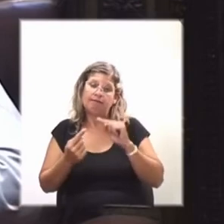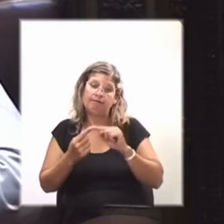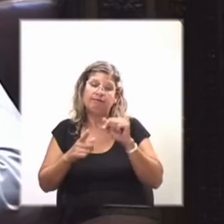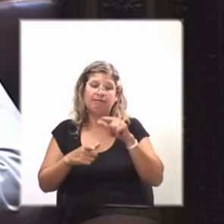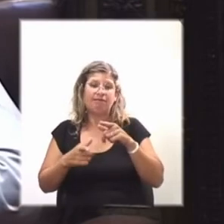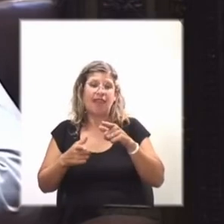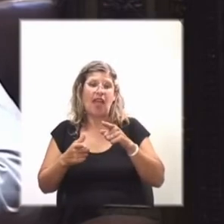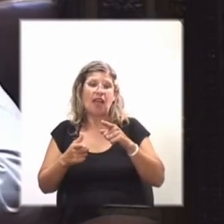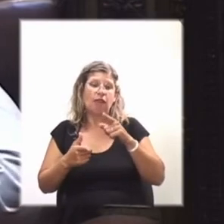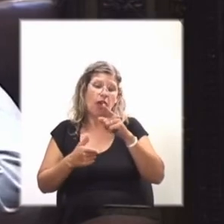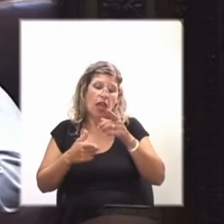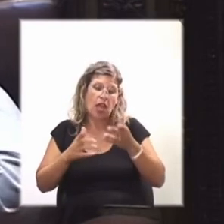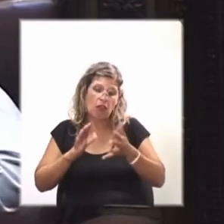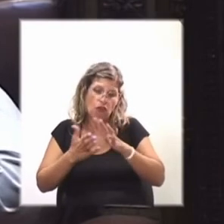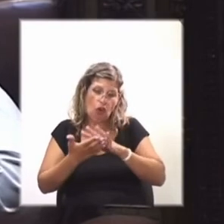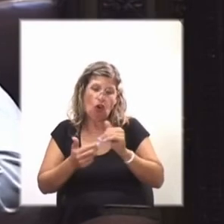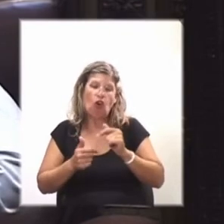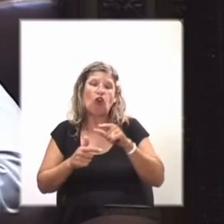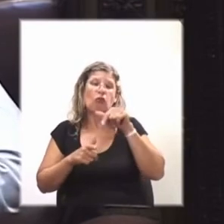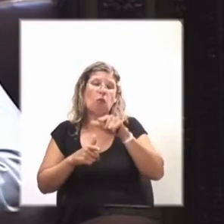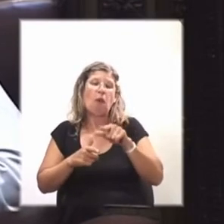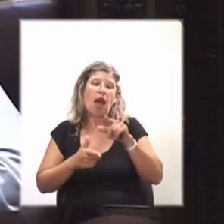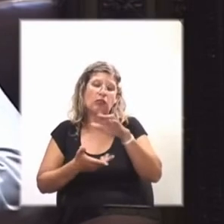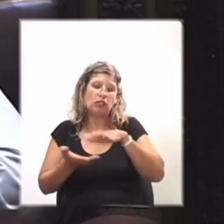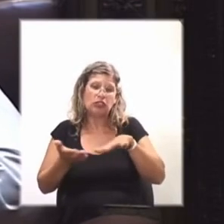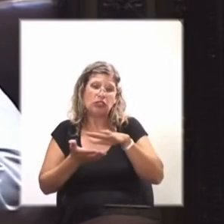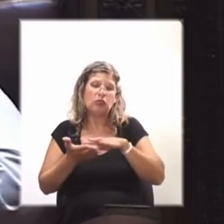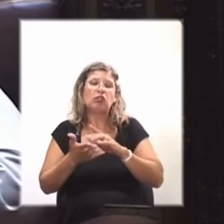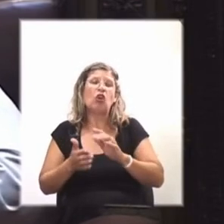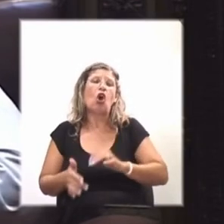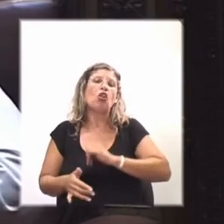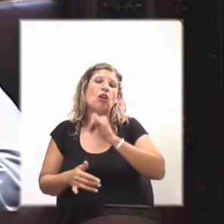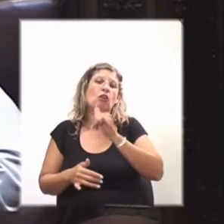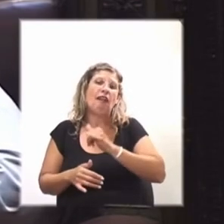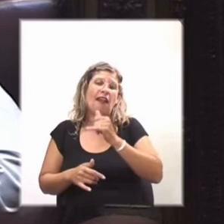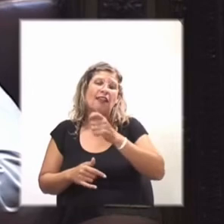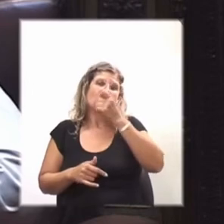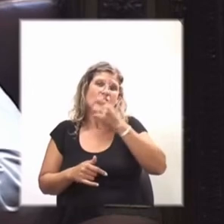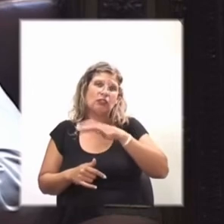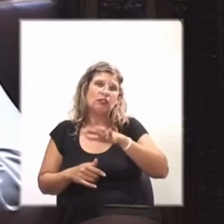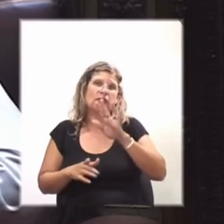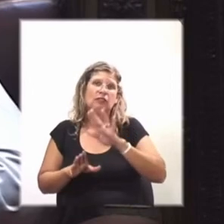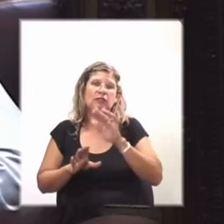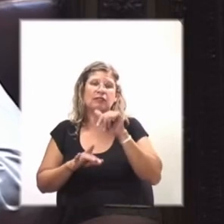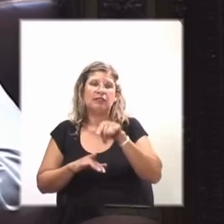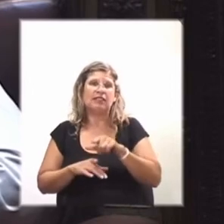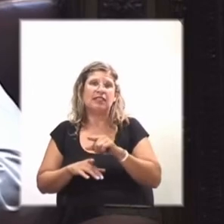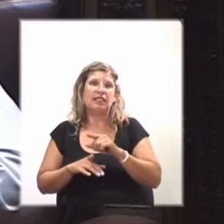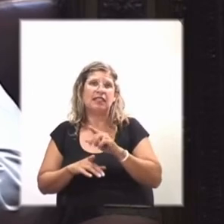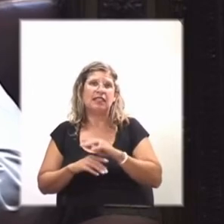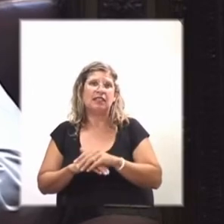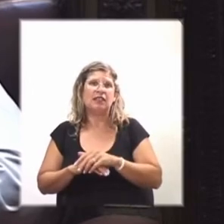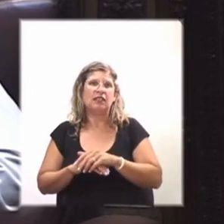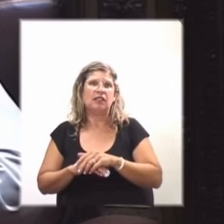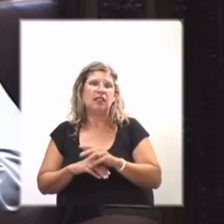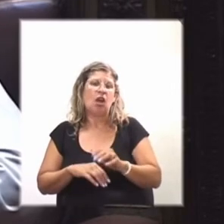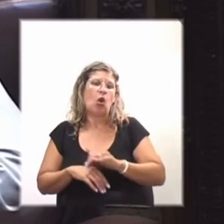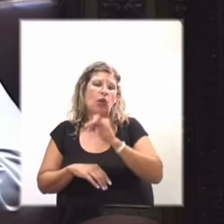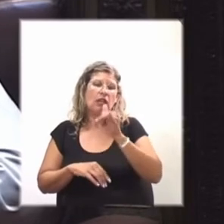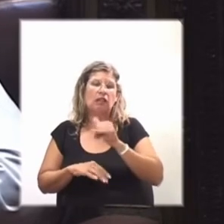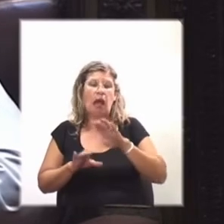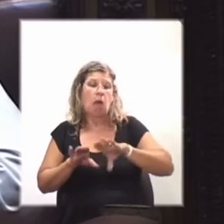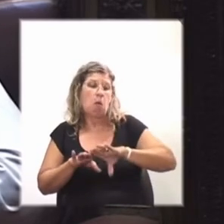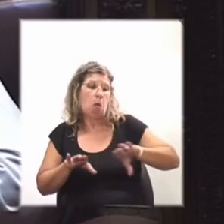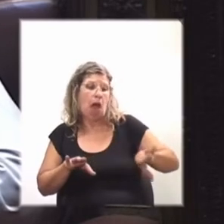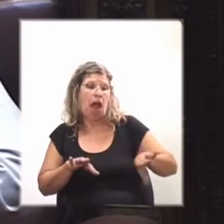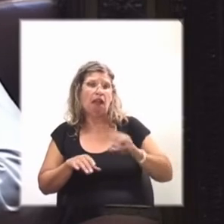un escenario de un relato histórico que a todos luces es parcial y es tendencioso, un relato descolgado, además